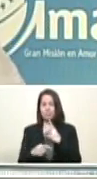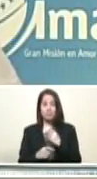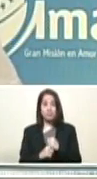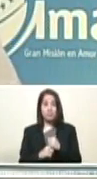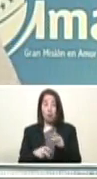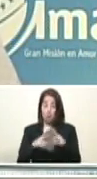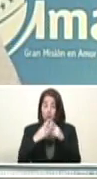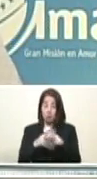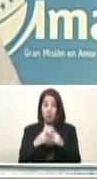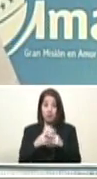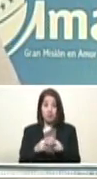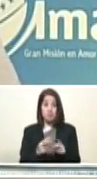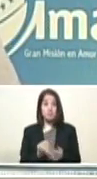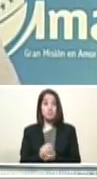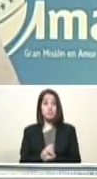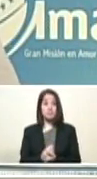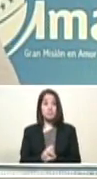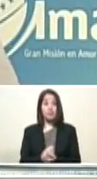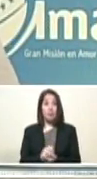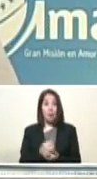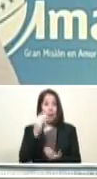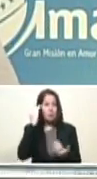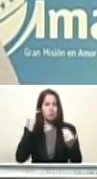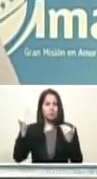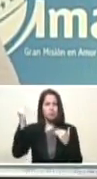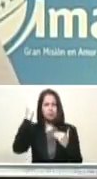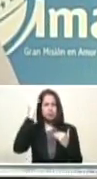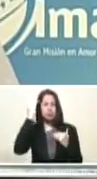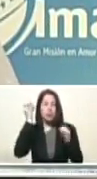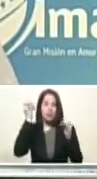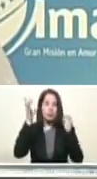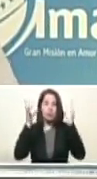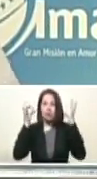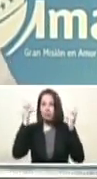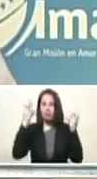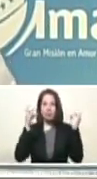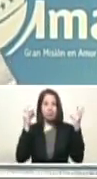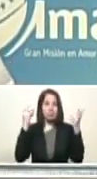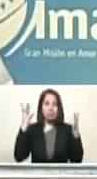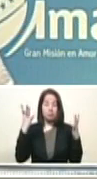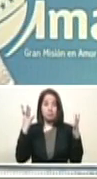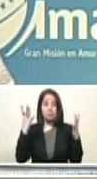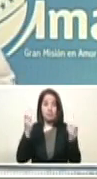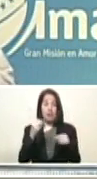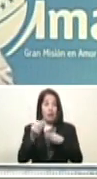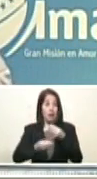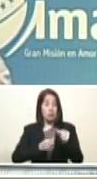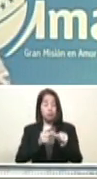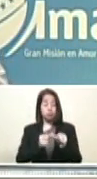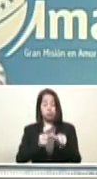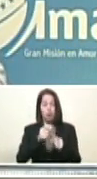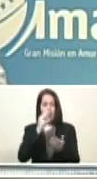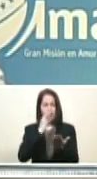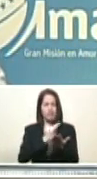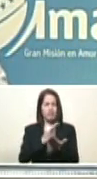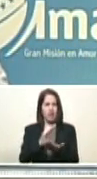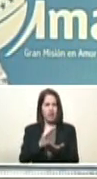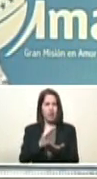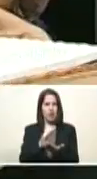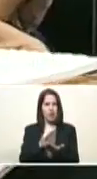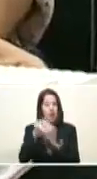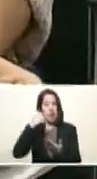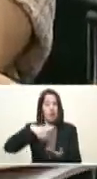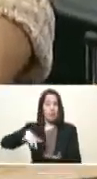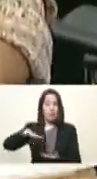taller. Vamos a meterle inventiva, creatividad. Y vamos, mira, con fe, teniendo fe en el